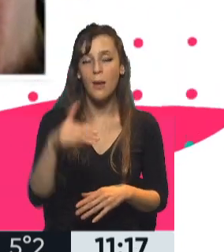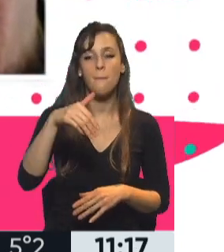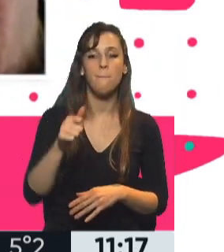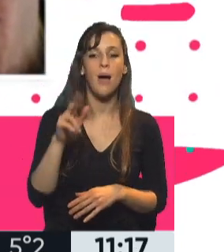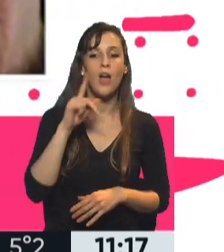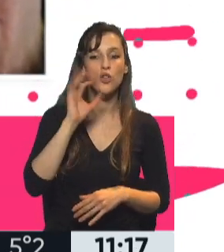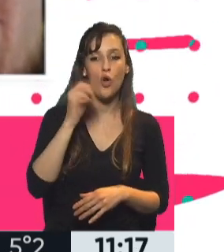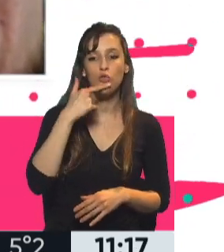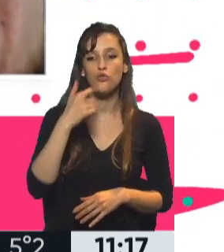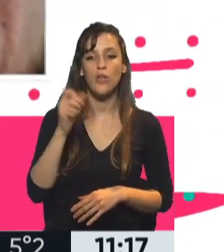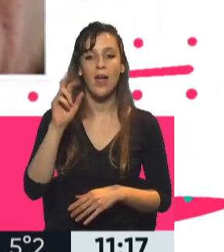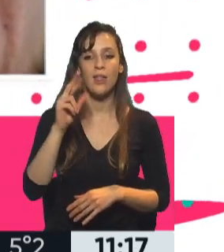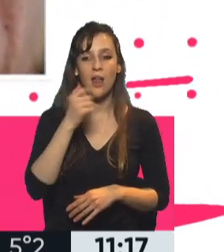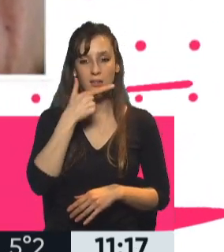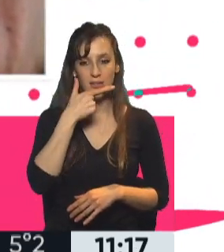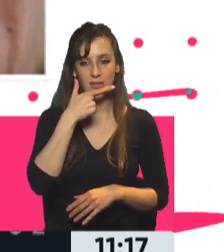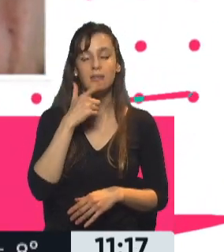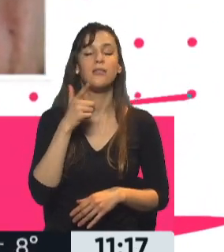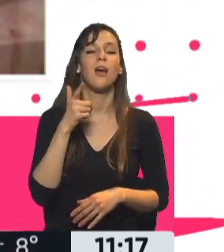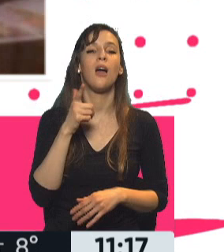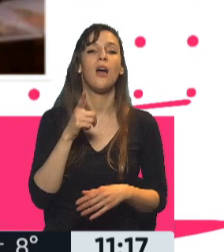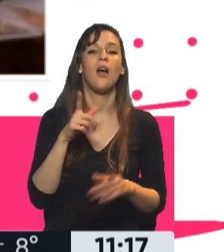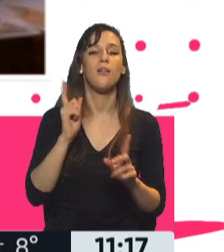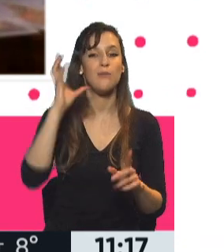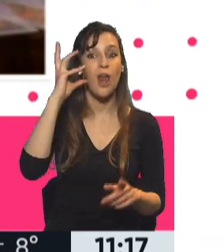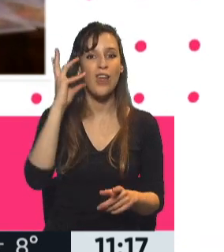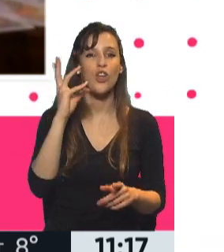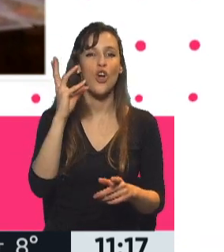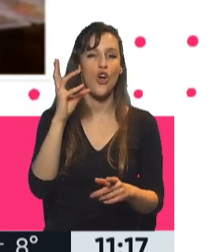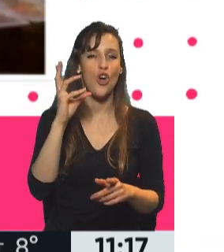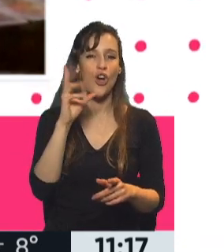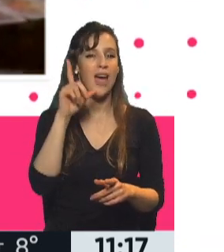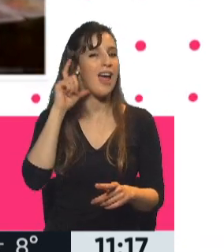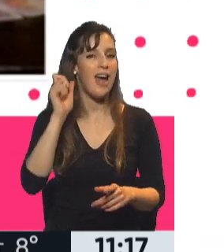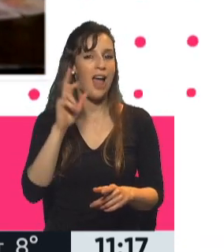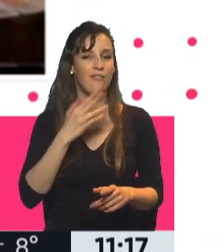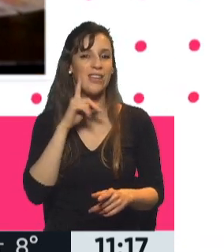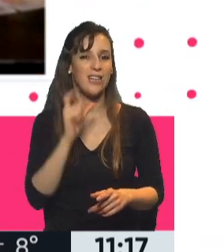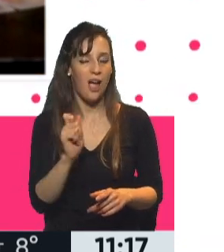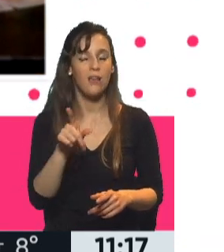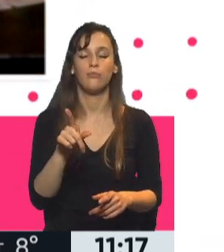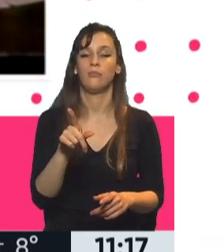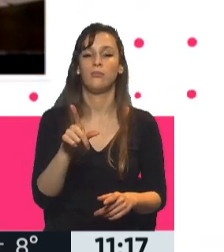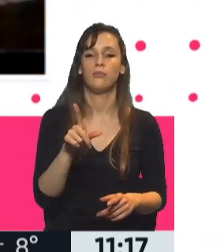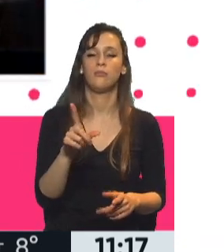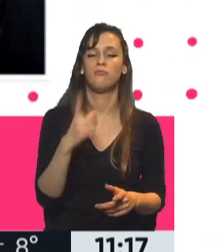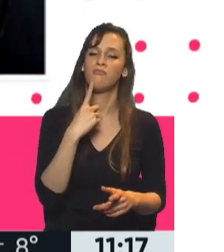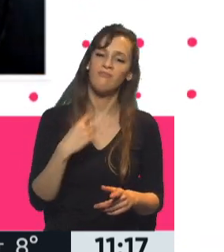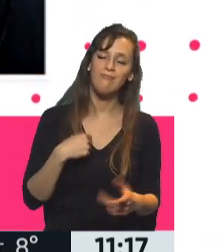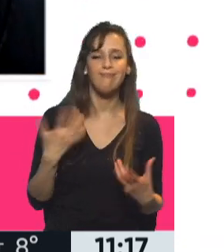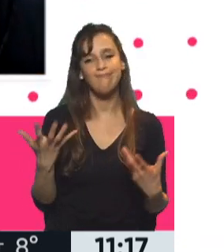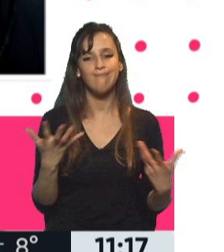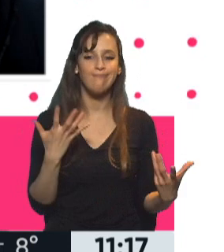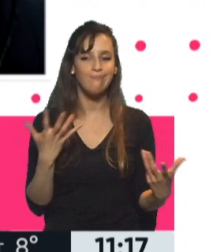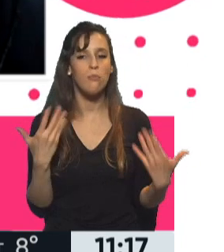la Radiográfica. Sí. Y dice, mirá, habría un sistema que lo estamos ideando acá, estamos pensando en la